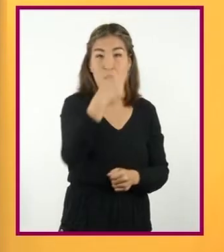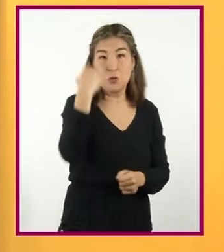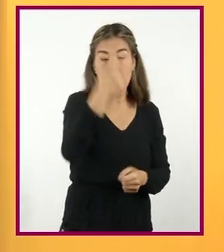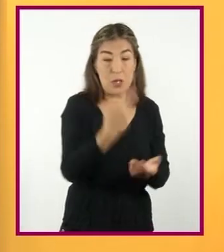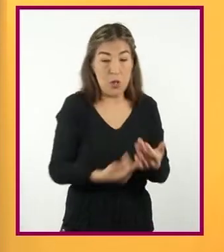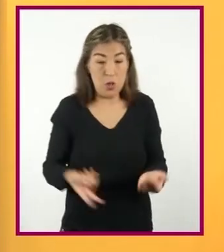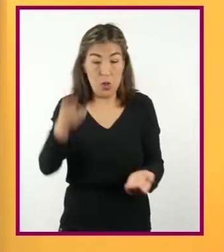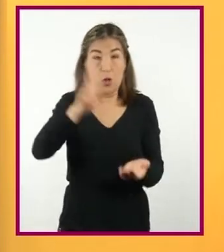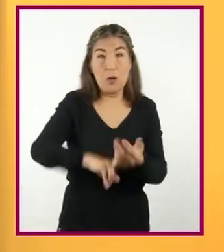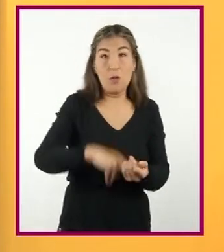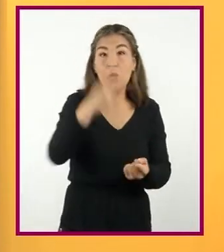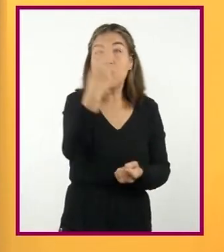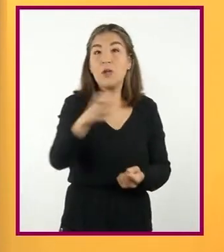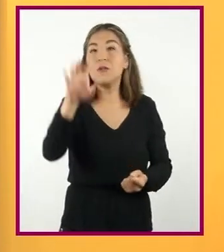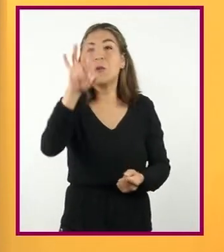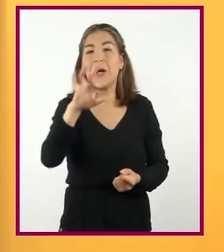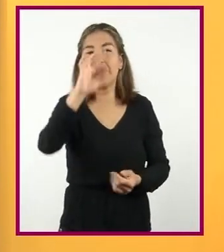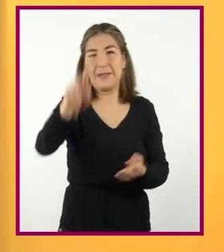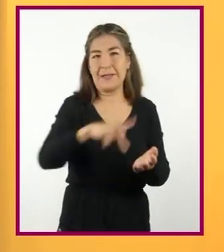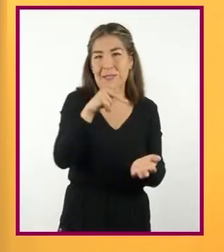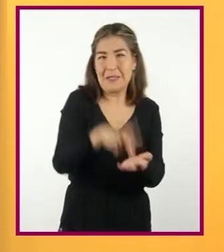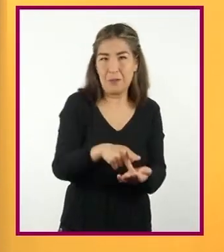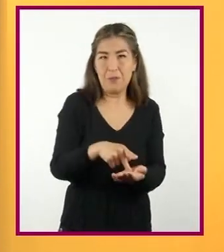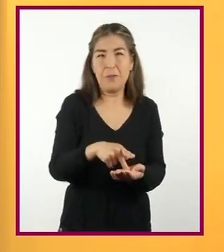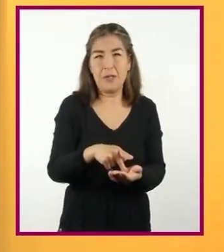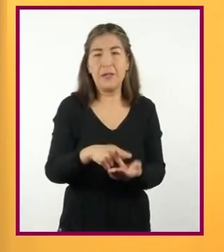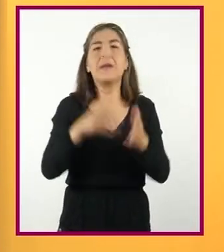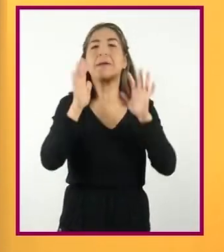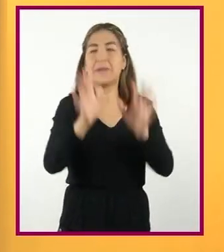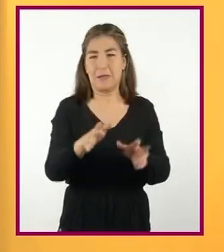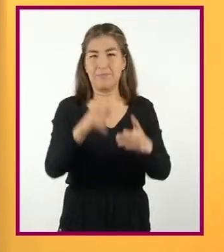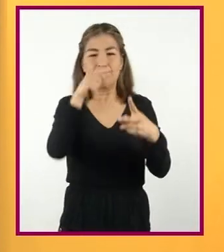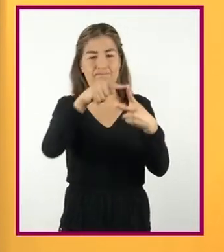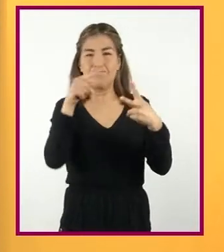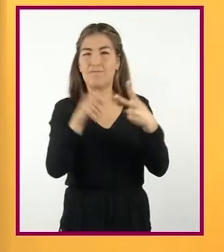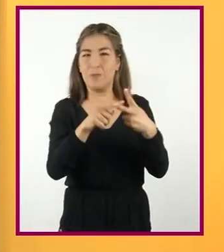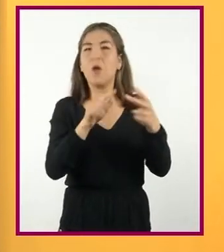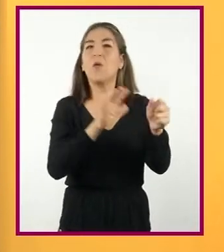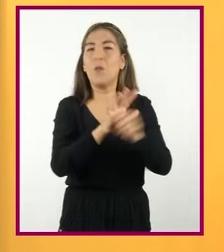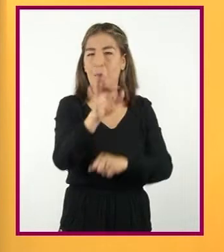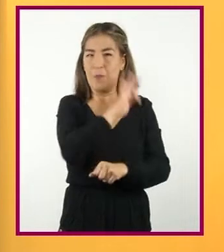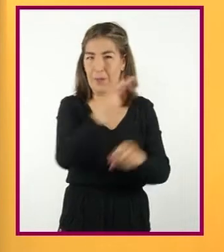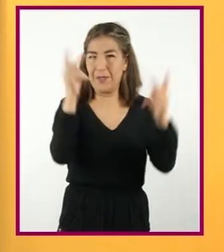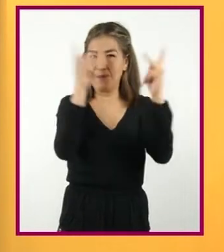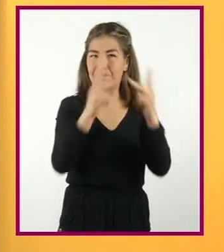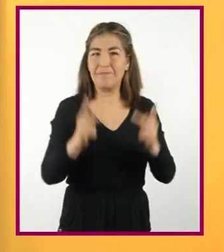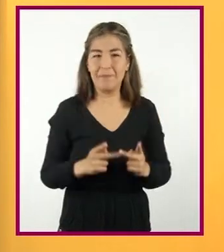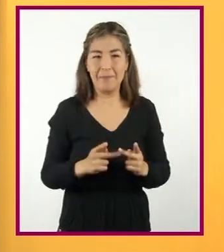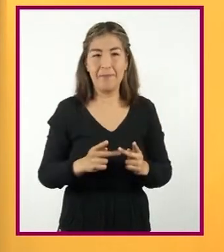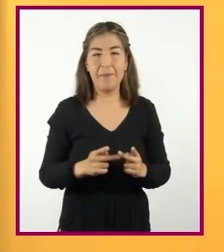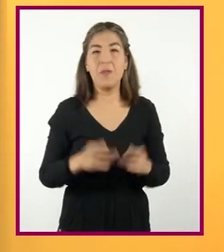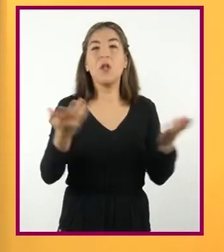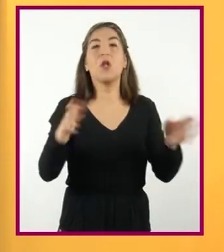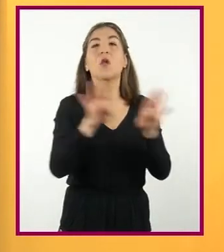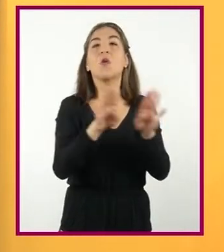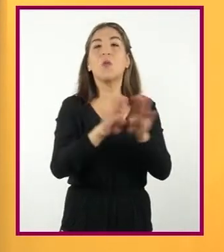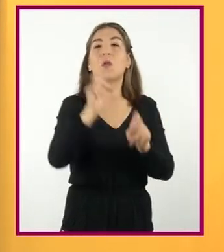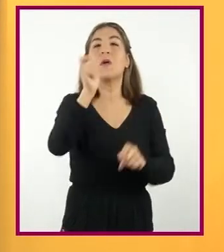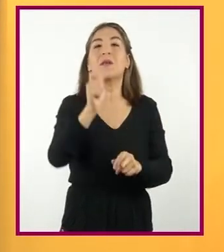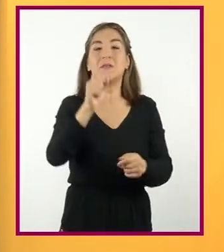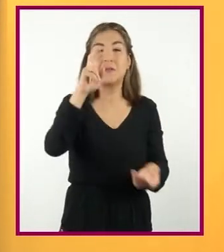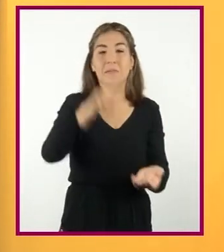decir, 240 kilómetros. Ya tenemos dos razones que podemos comparar. Y dado que se definió a